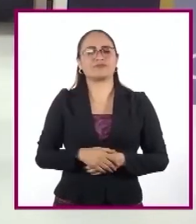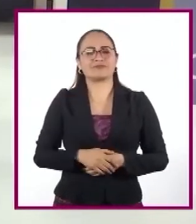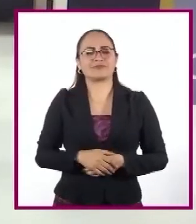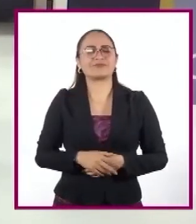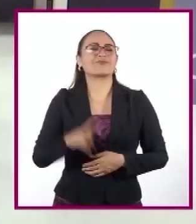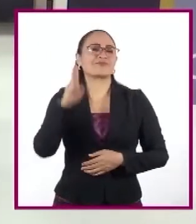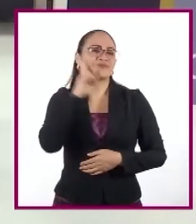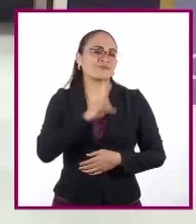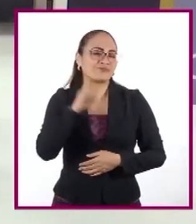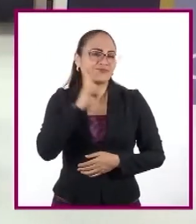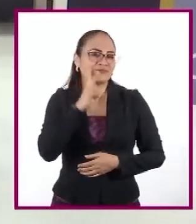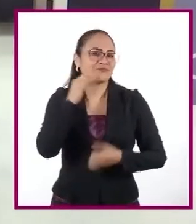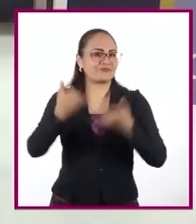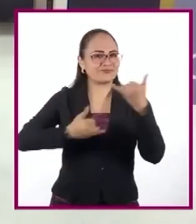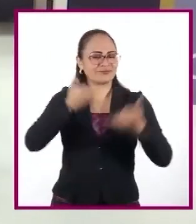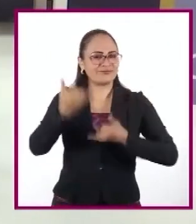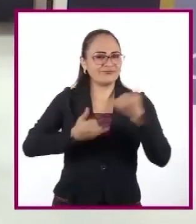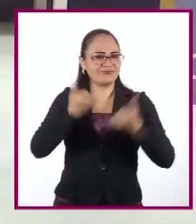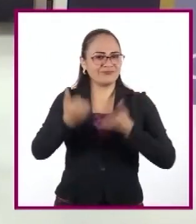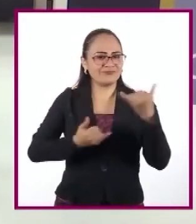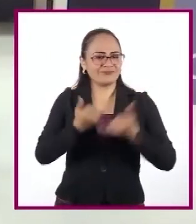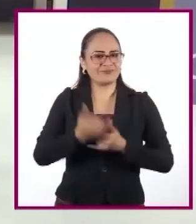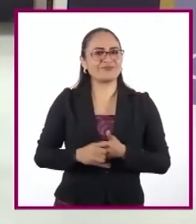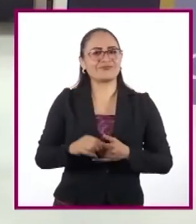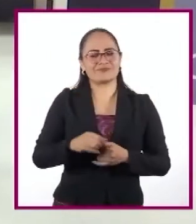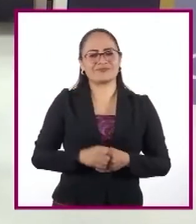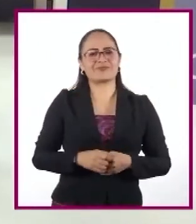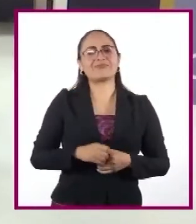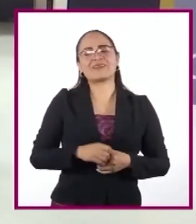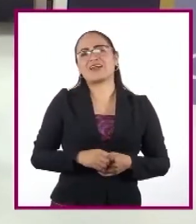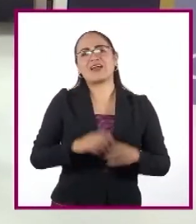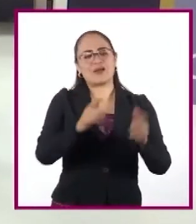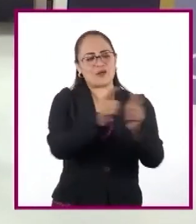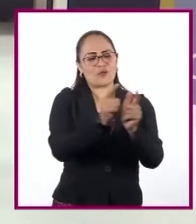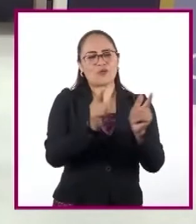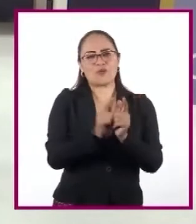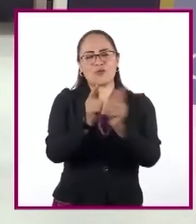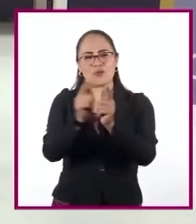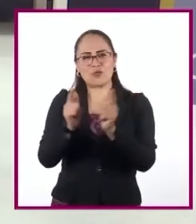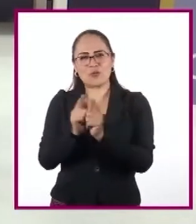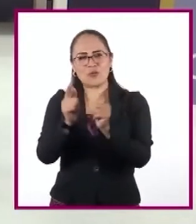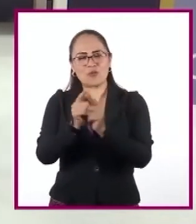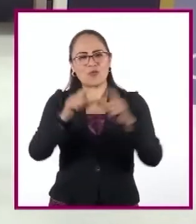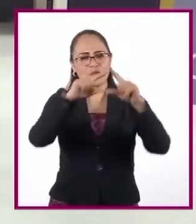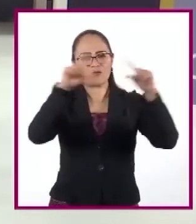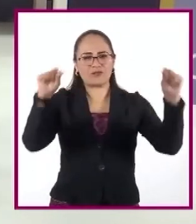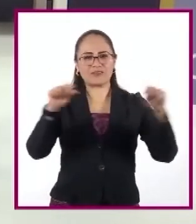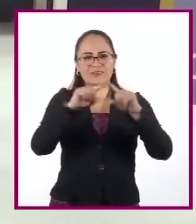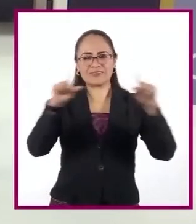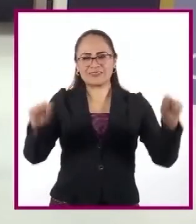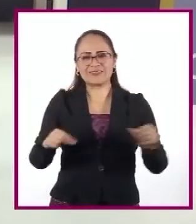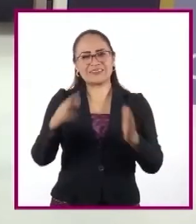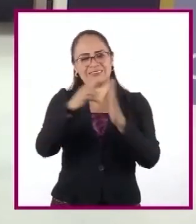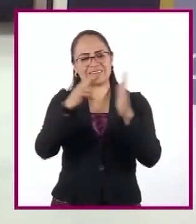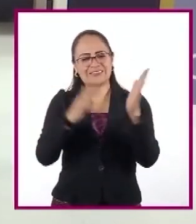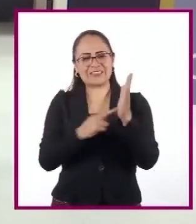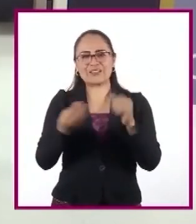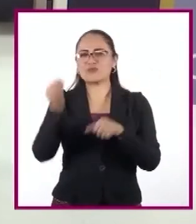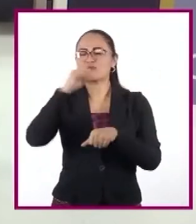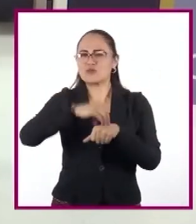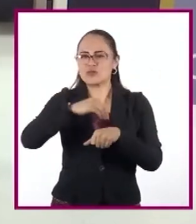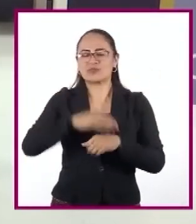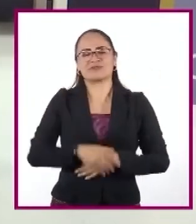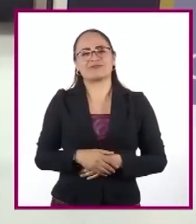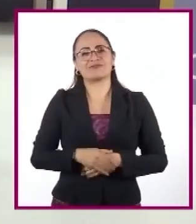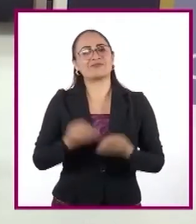elemento submarino. Apliquemos los criterios del sistema de clasificación de la tabla periódica y las reglas en el juego. Aprovechando